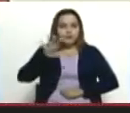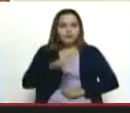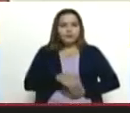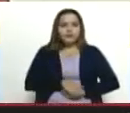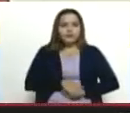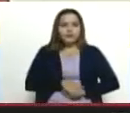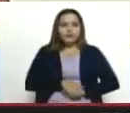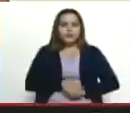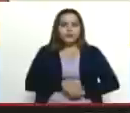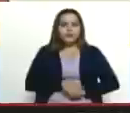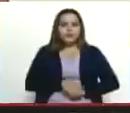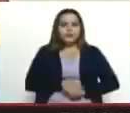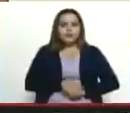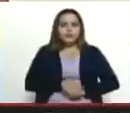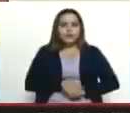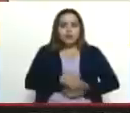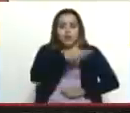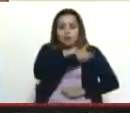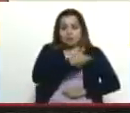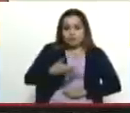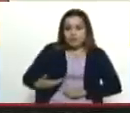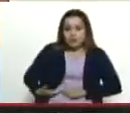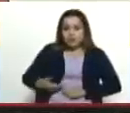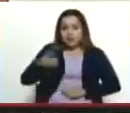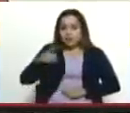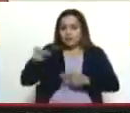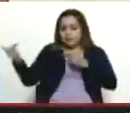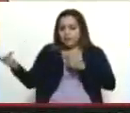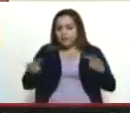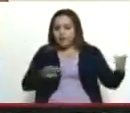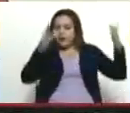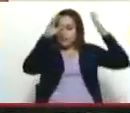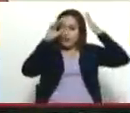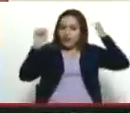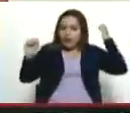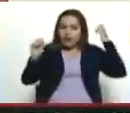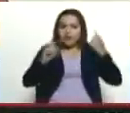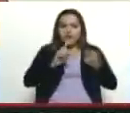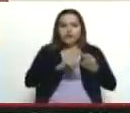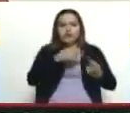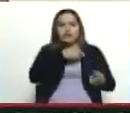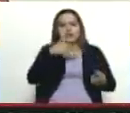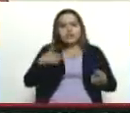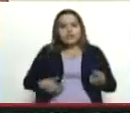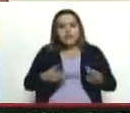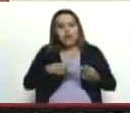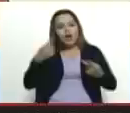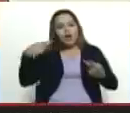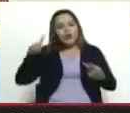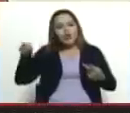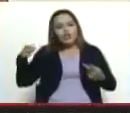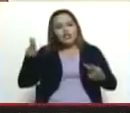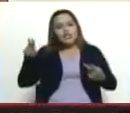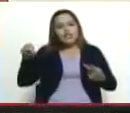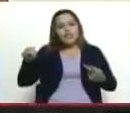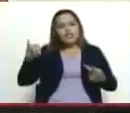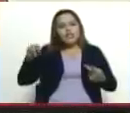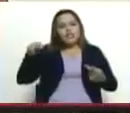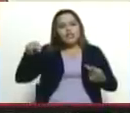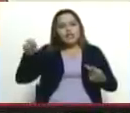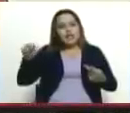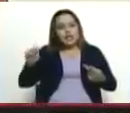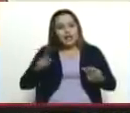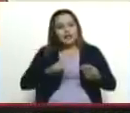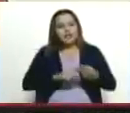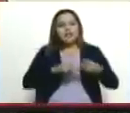El presidente recibió a los embajadores, nuevos embajadores de China, Guinea Ecuatorial, Vietnam y Nicaragua.